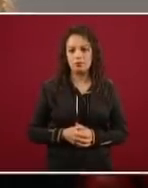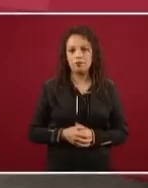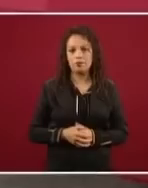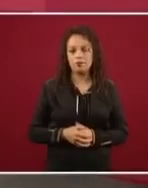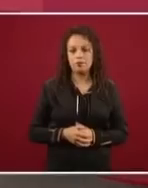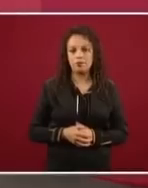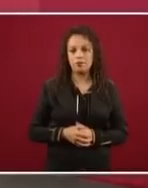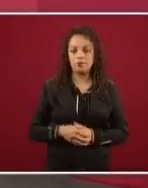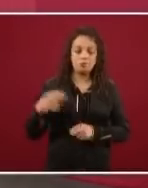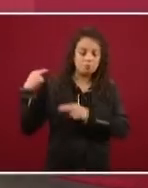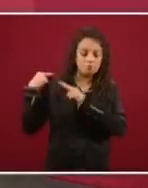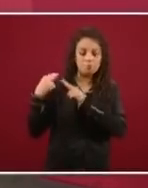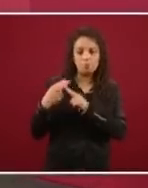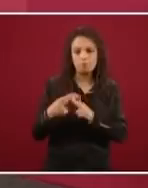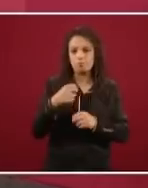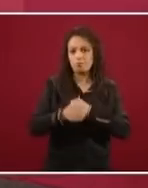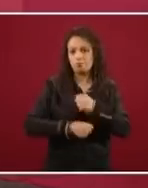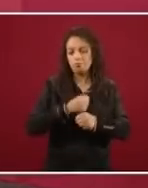tiempos